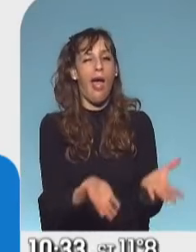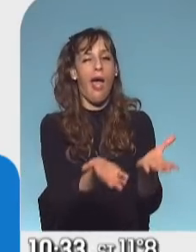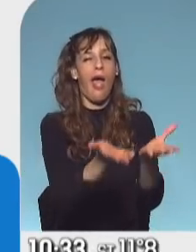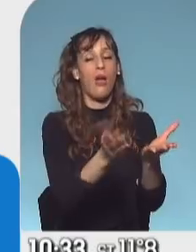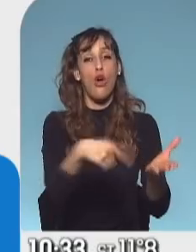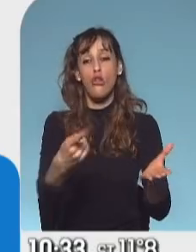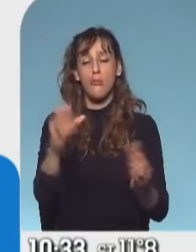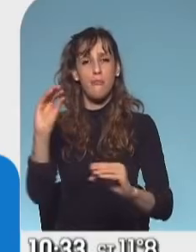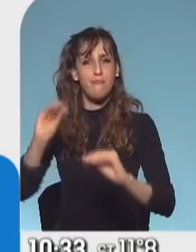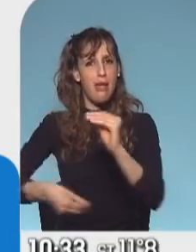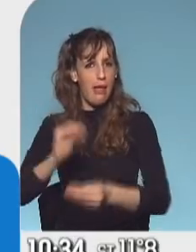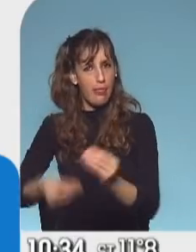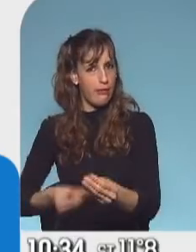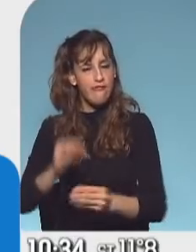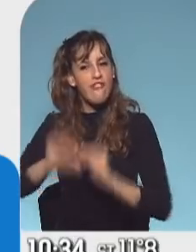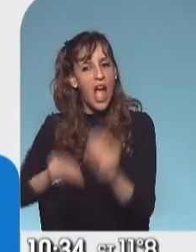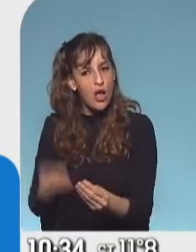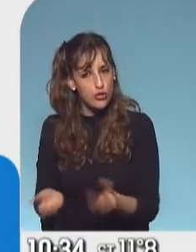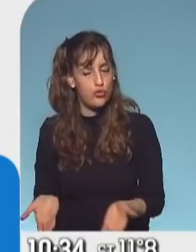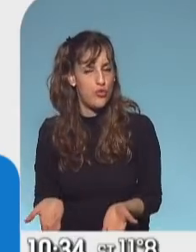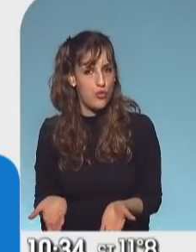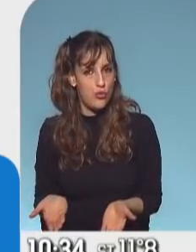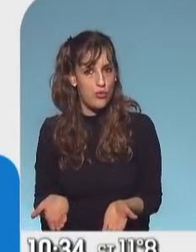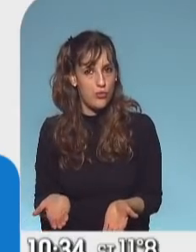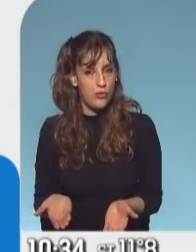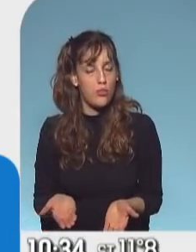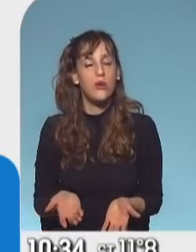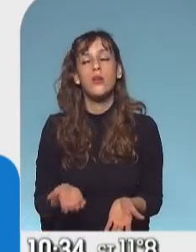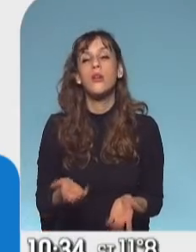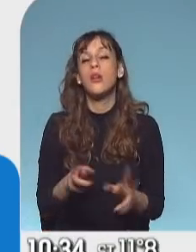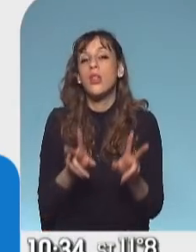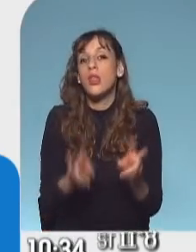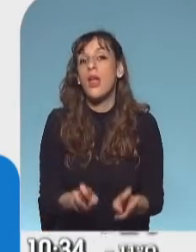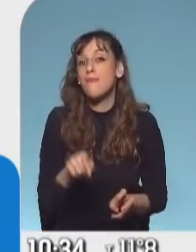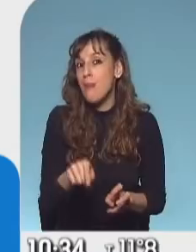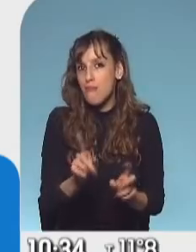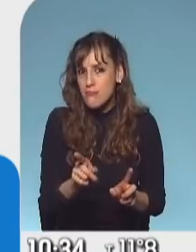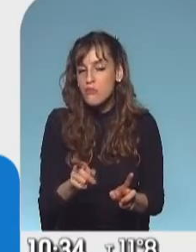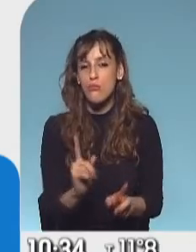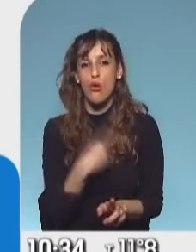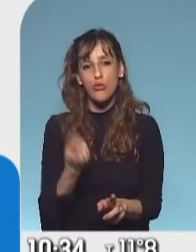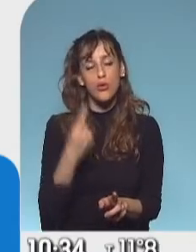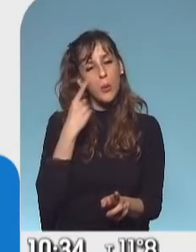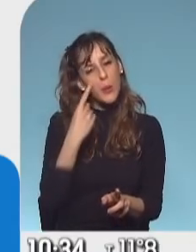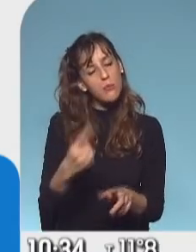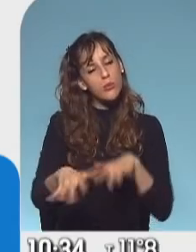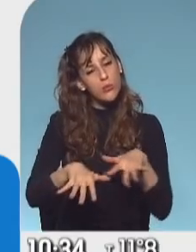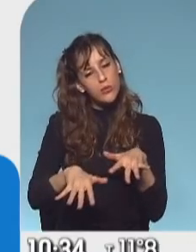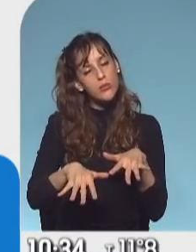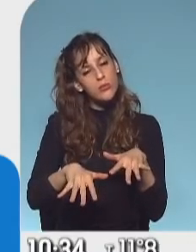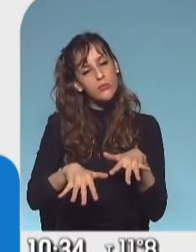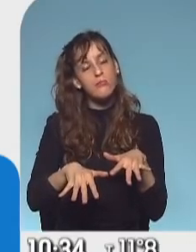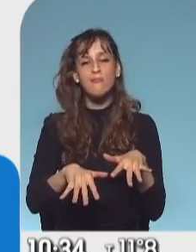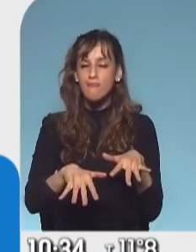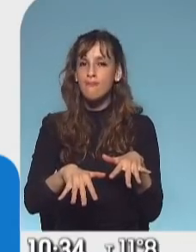más. Y por la causa que sea, fuimos contemplando esa realidad